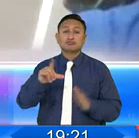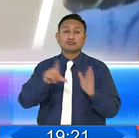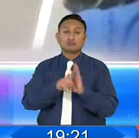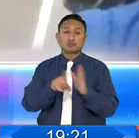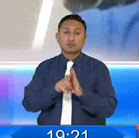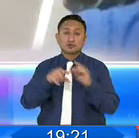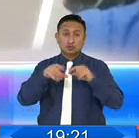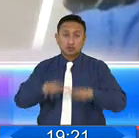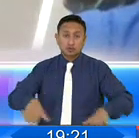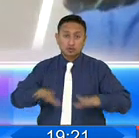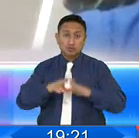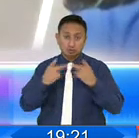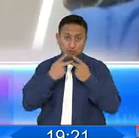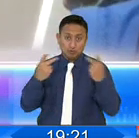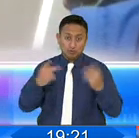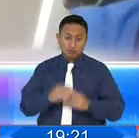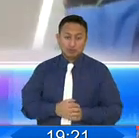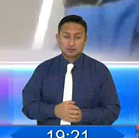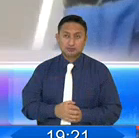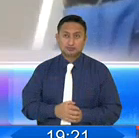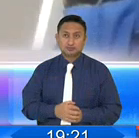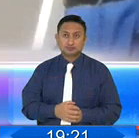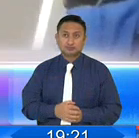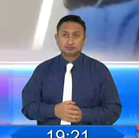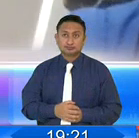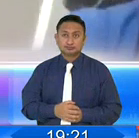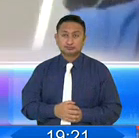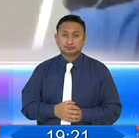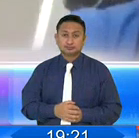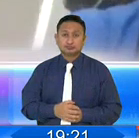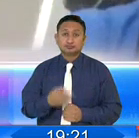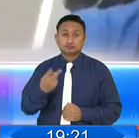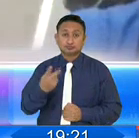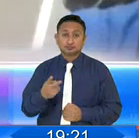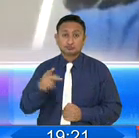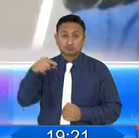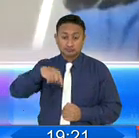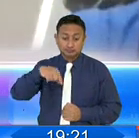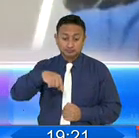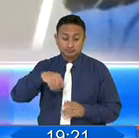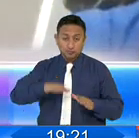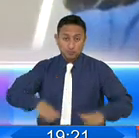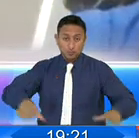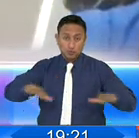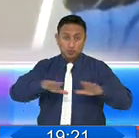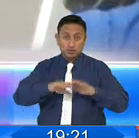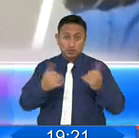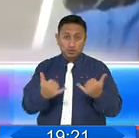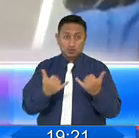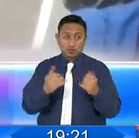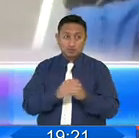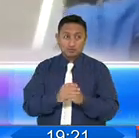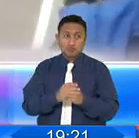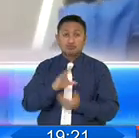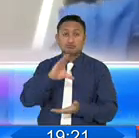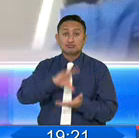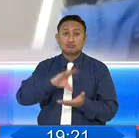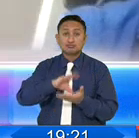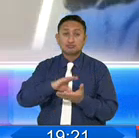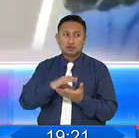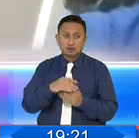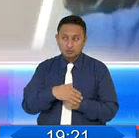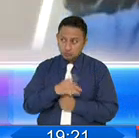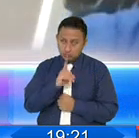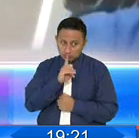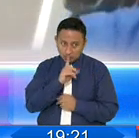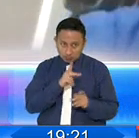en estos puestos ilegales que ocupan el espacio público. Adicionalmente, estos sitios se han convertido en centros de